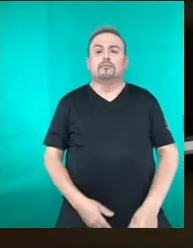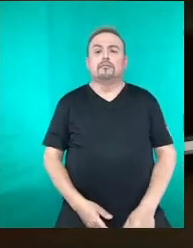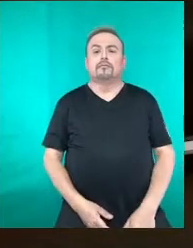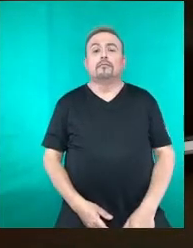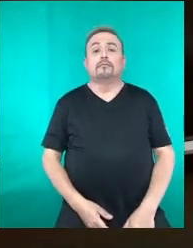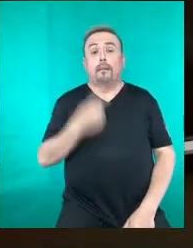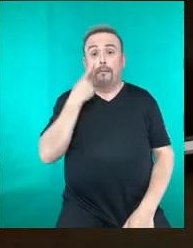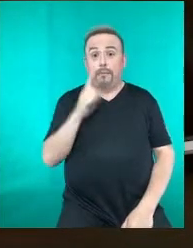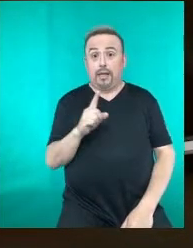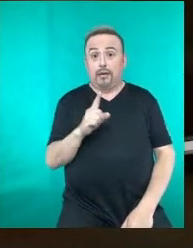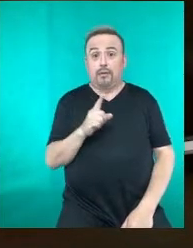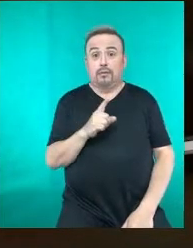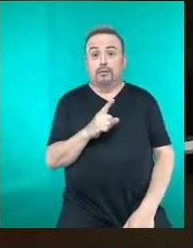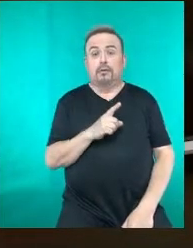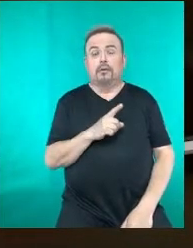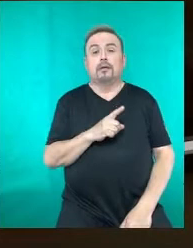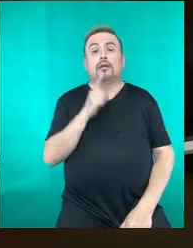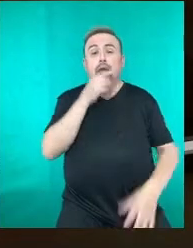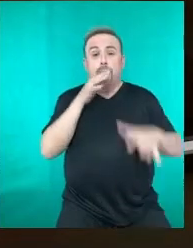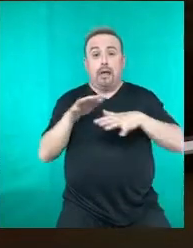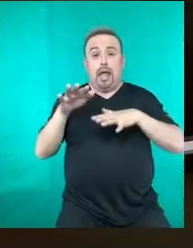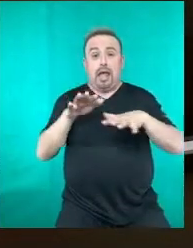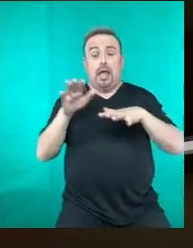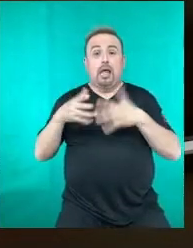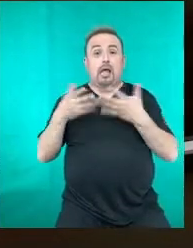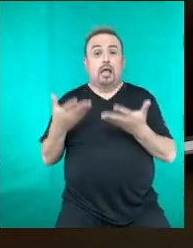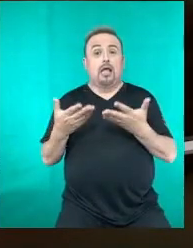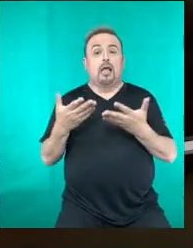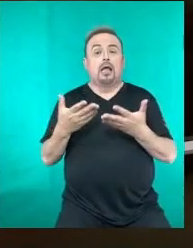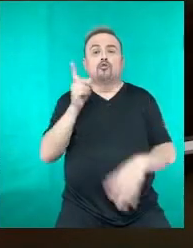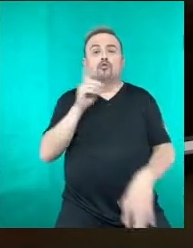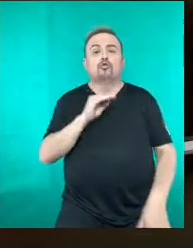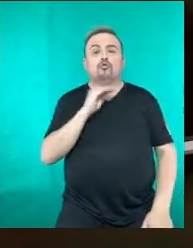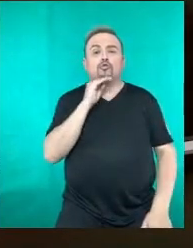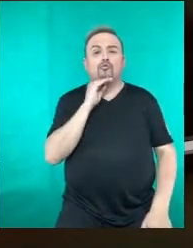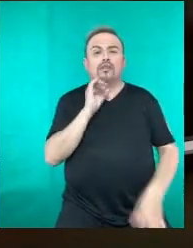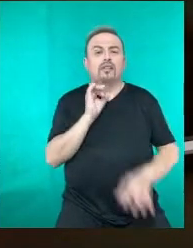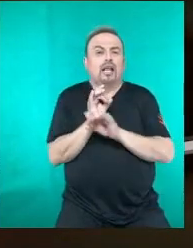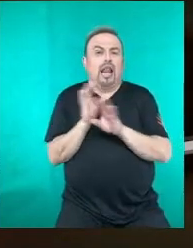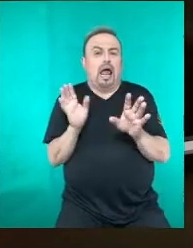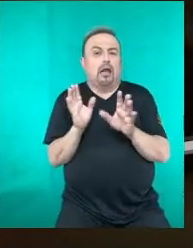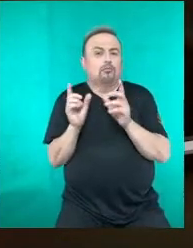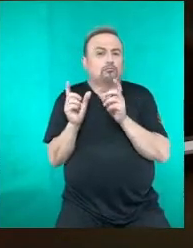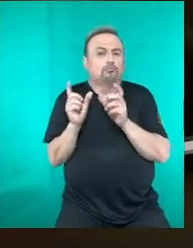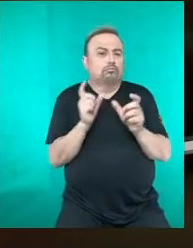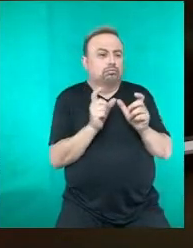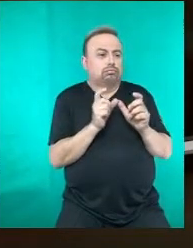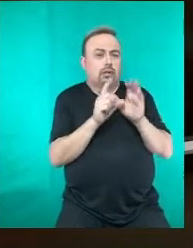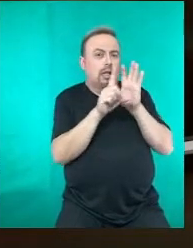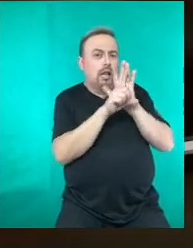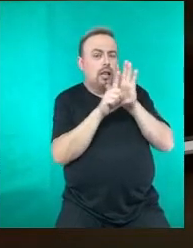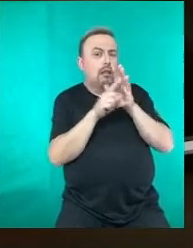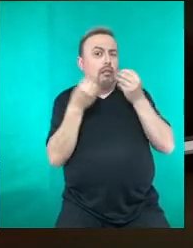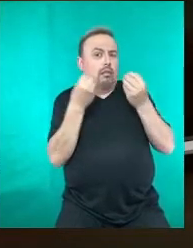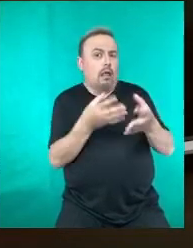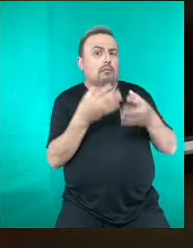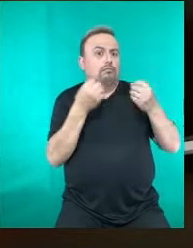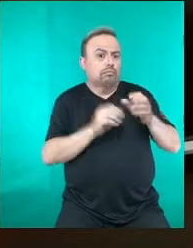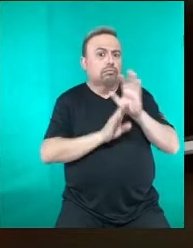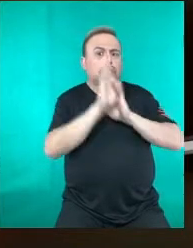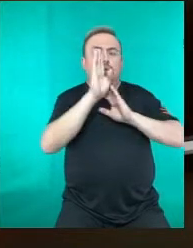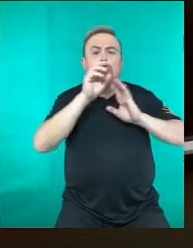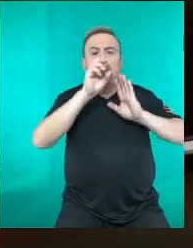Pero el marco regulatorio hoy día no es lo suficientemente claro como para dar certidumbre al desarrollo de este tipo de